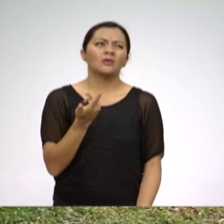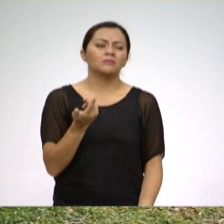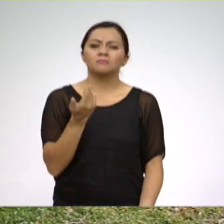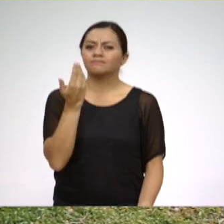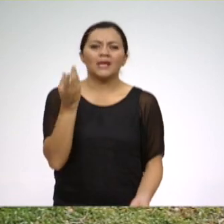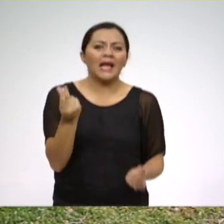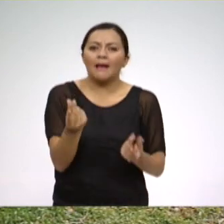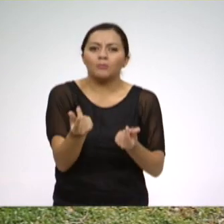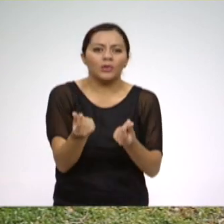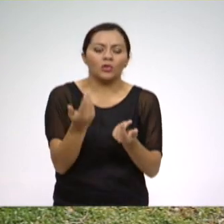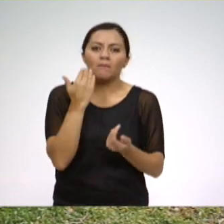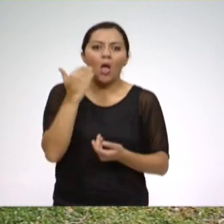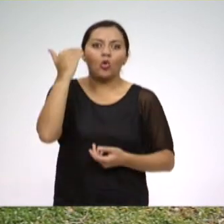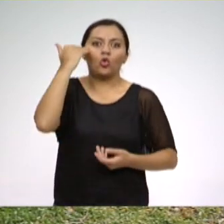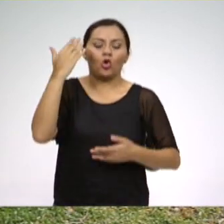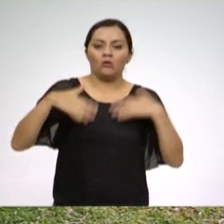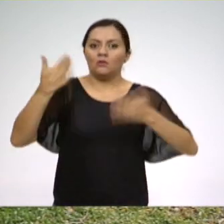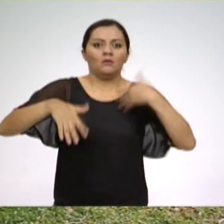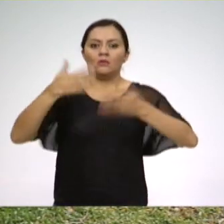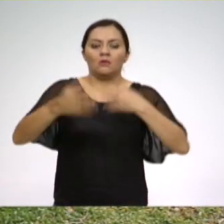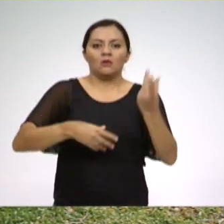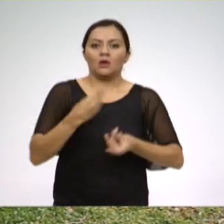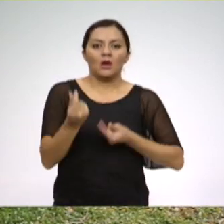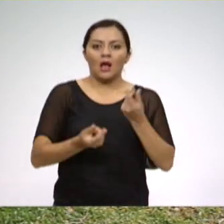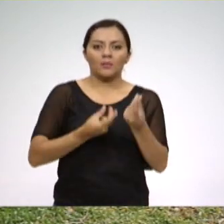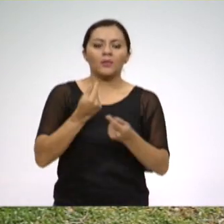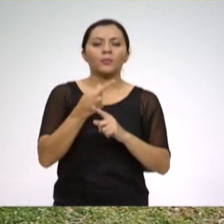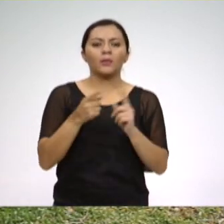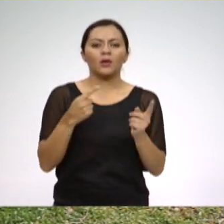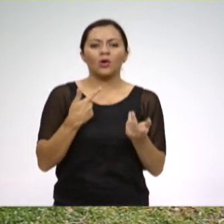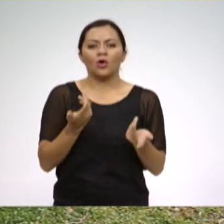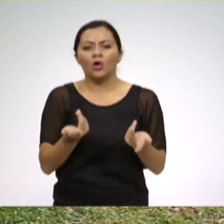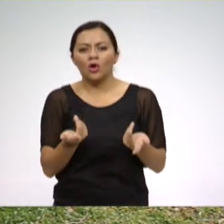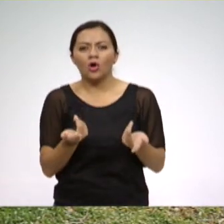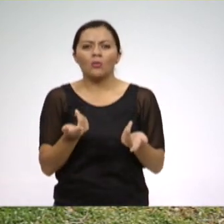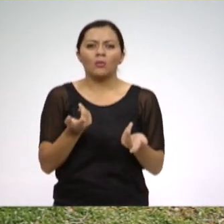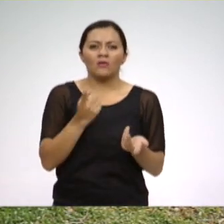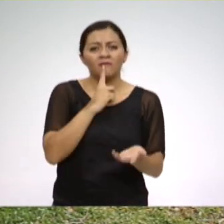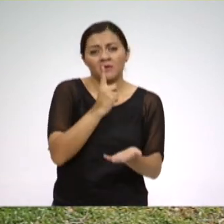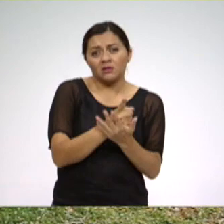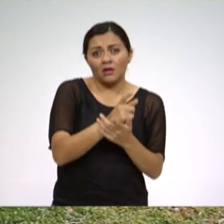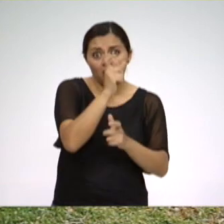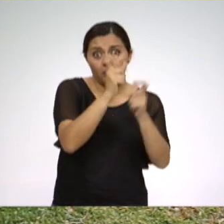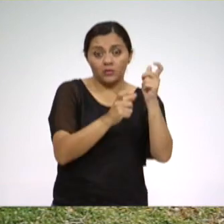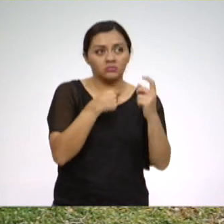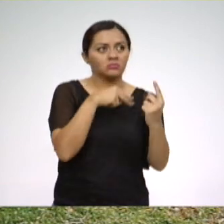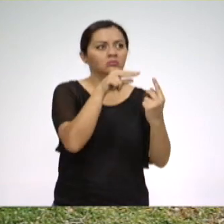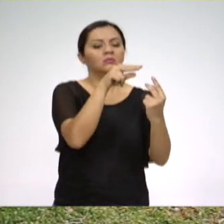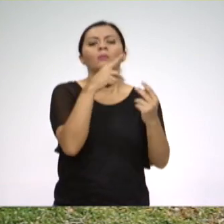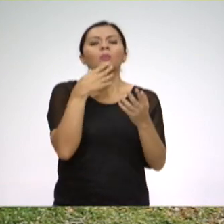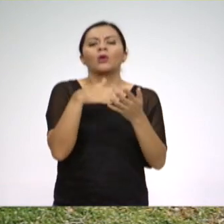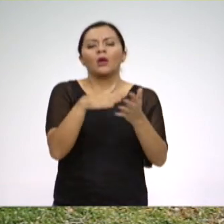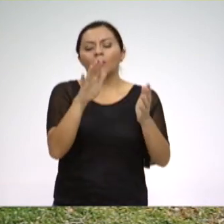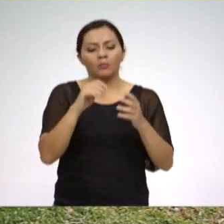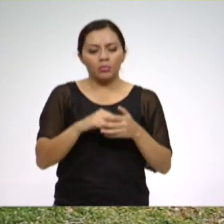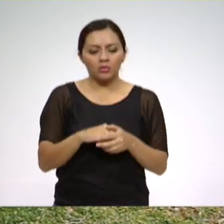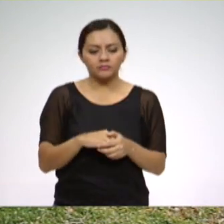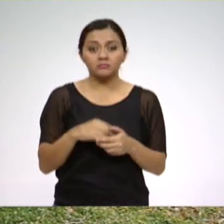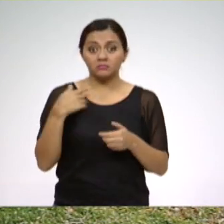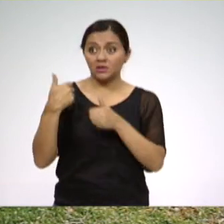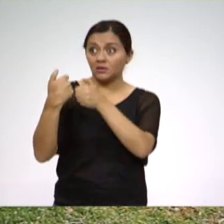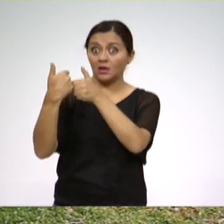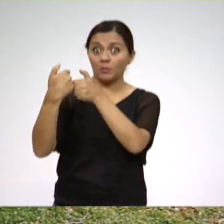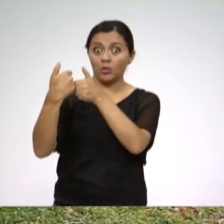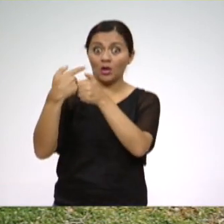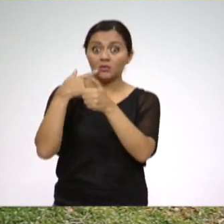el embarazo. Pero creo que uno empieza a conocer a las personas como realmente son, ¿no? Yo vi que lo único que mi novio quería es